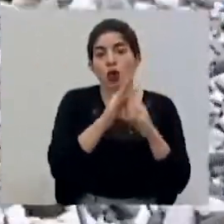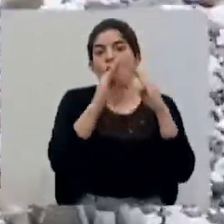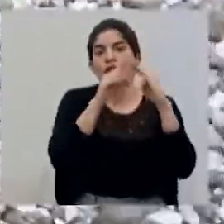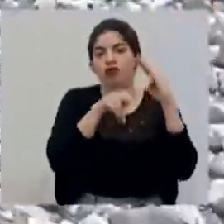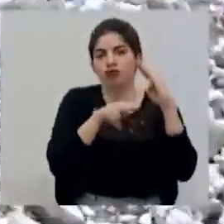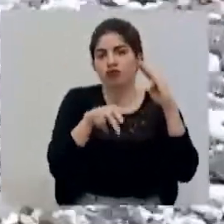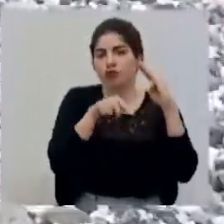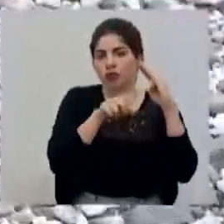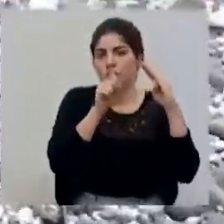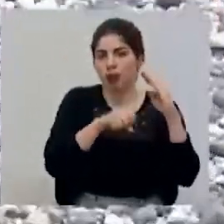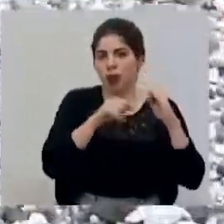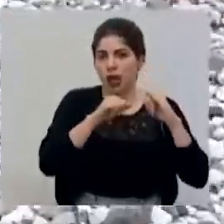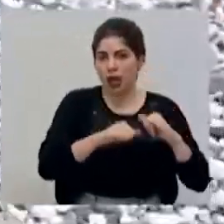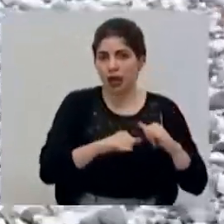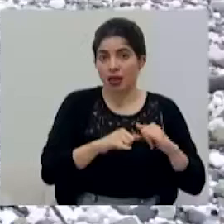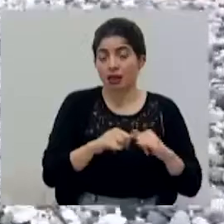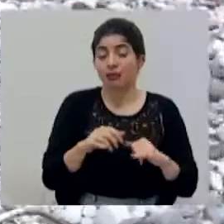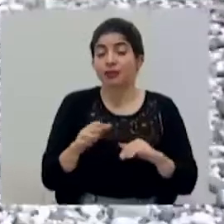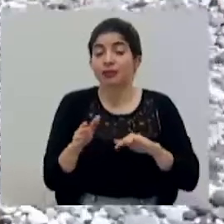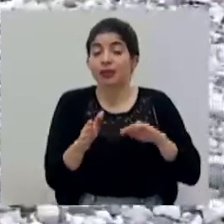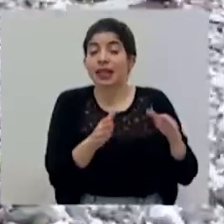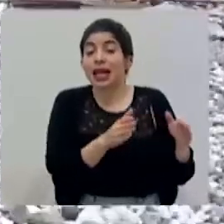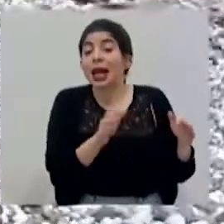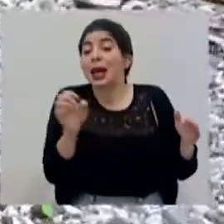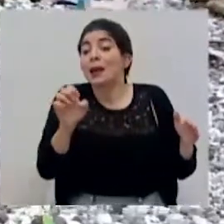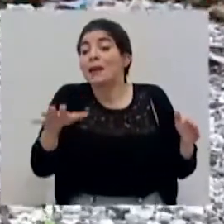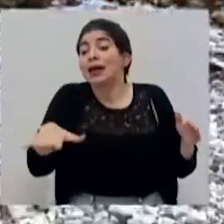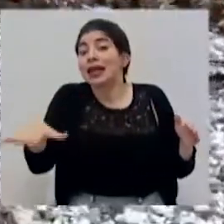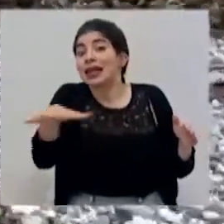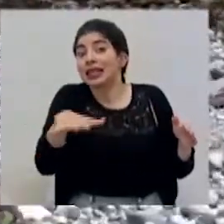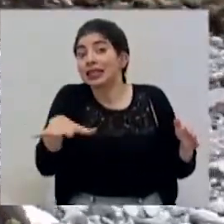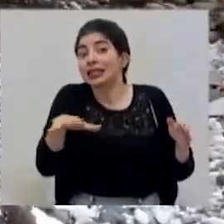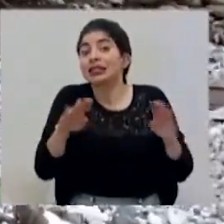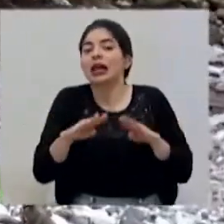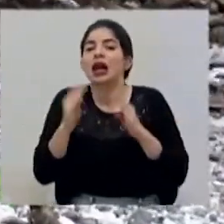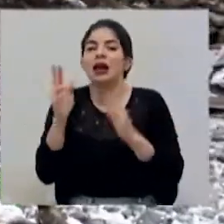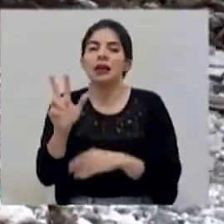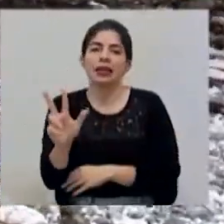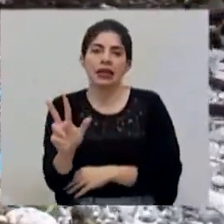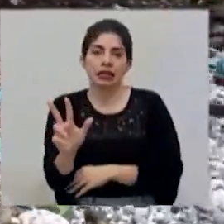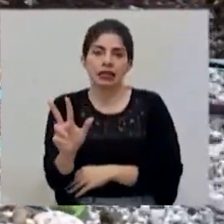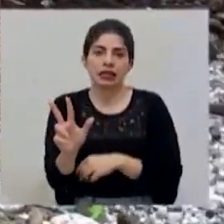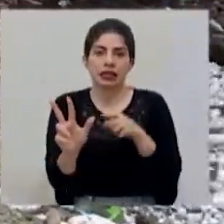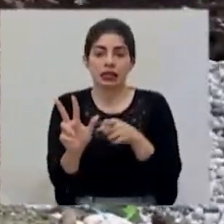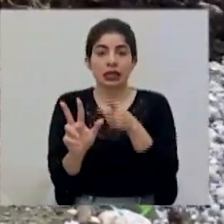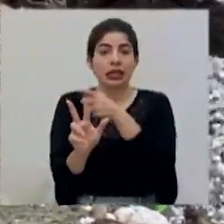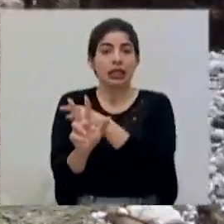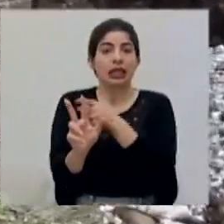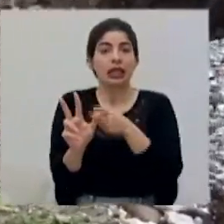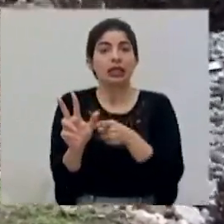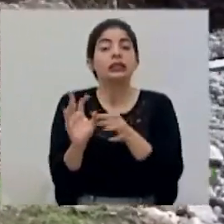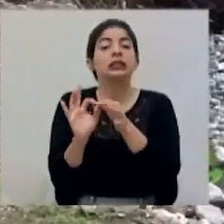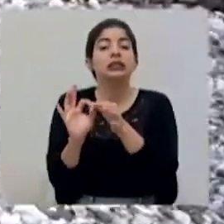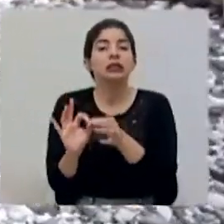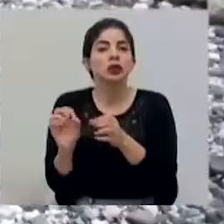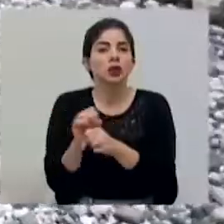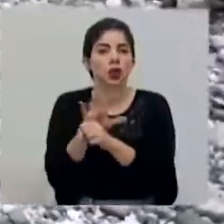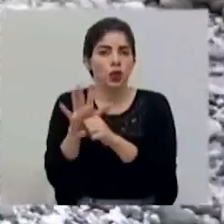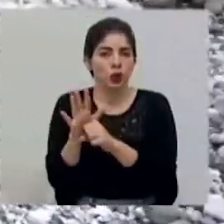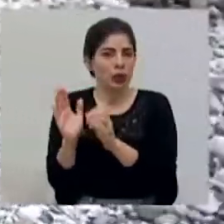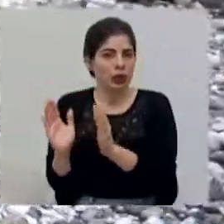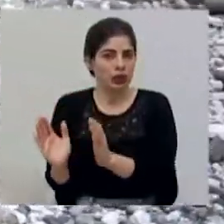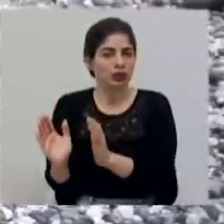el contexto de esta emergencia, necesitamos habilitar únicamente 3 albergues para casos específicos de COVID